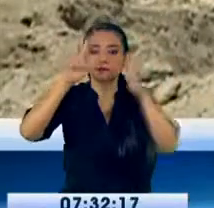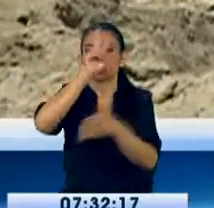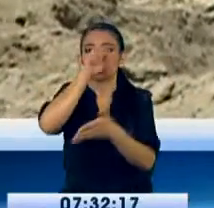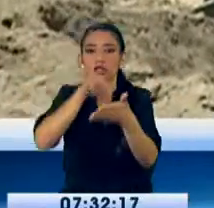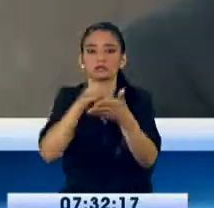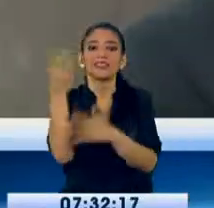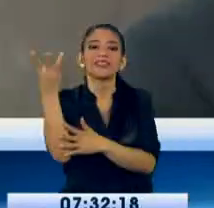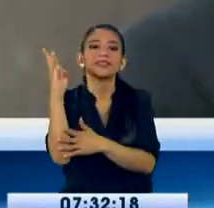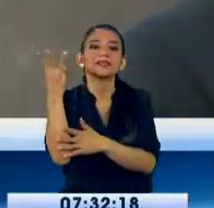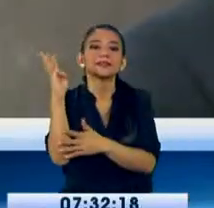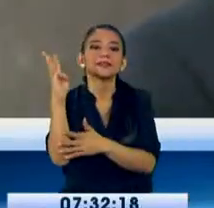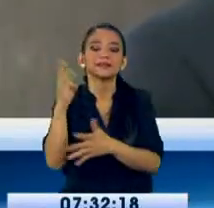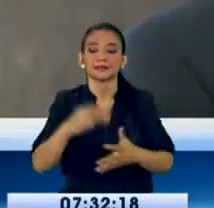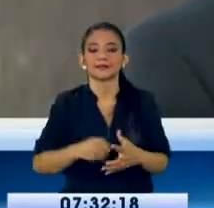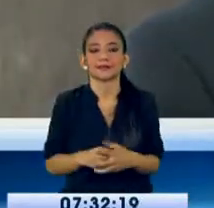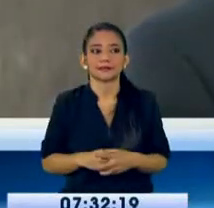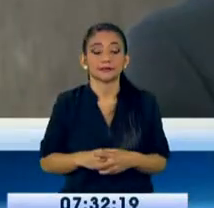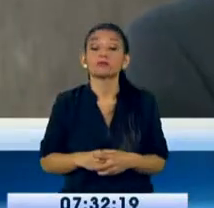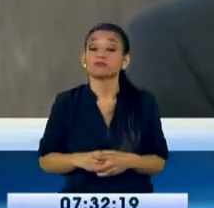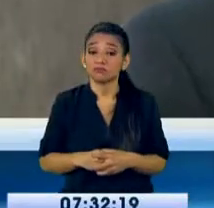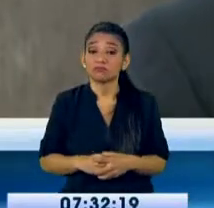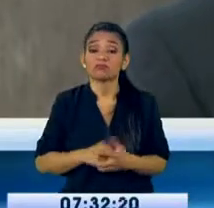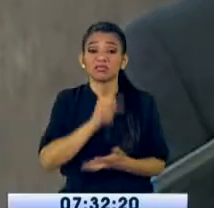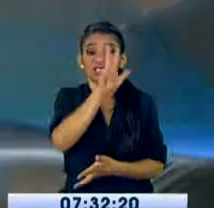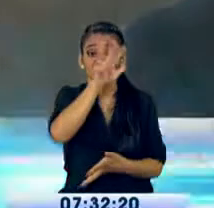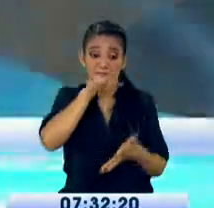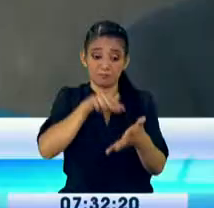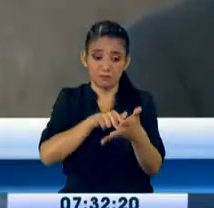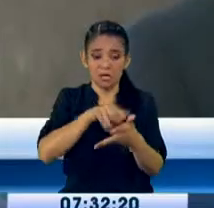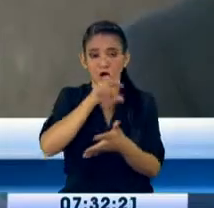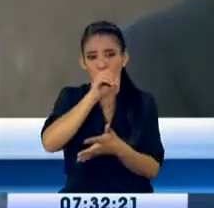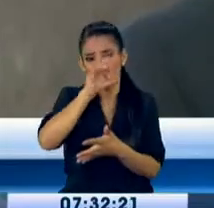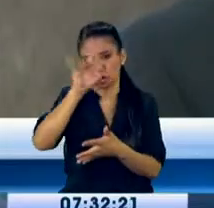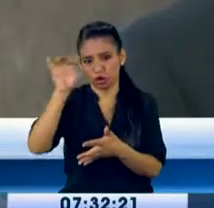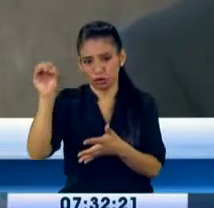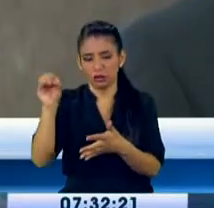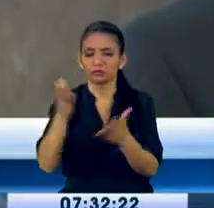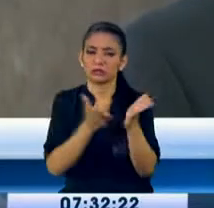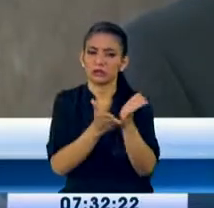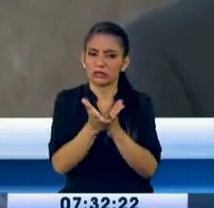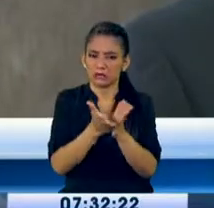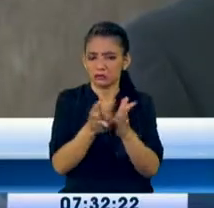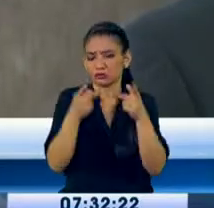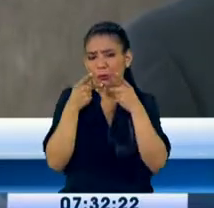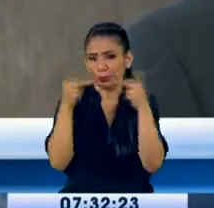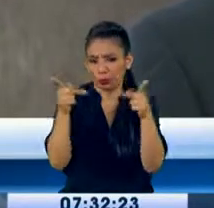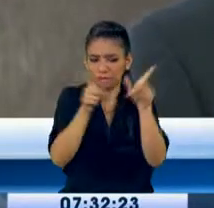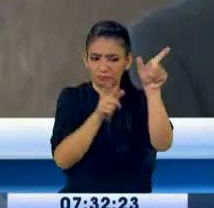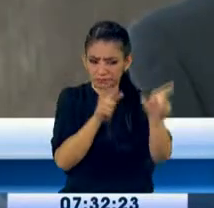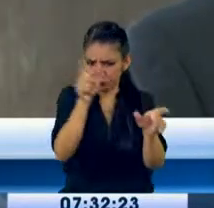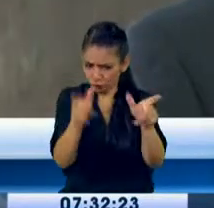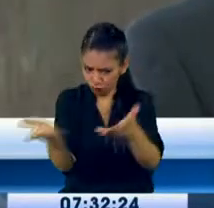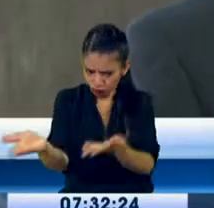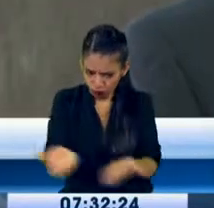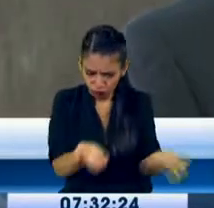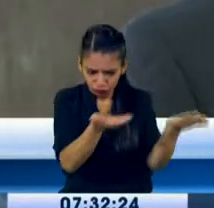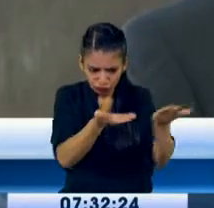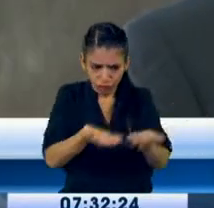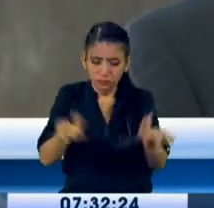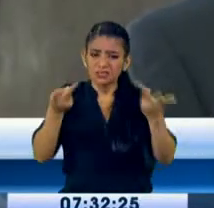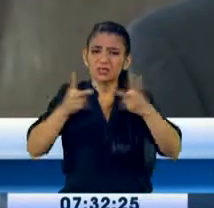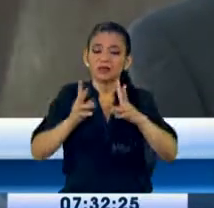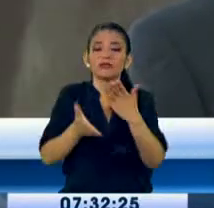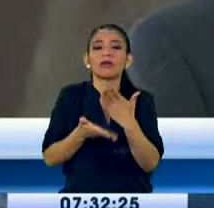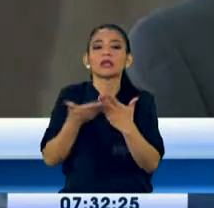2016 a más de acoger a 3801 servidoras y servidores públicos facilitará el